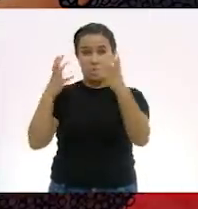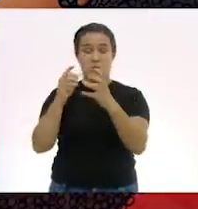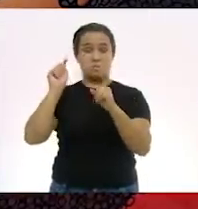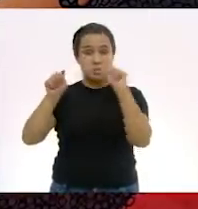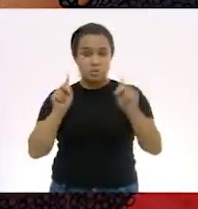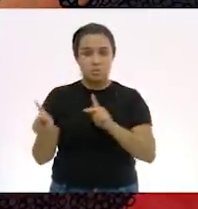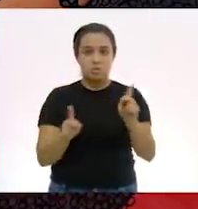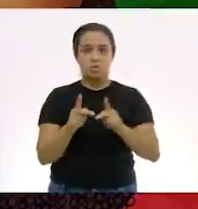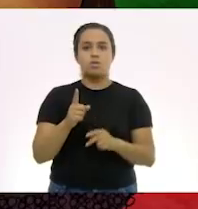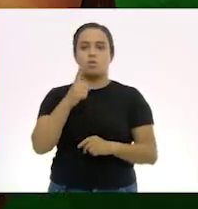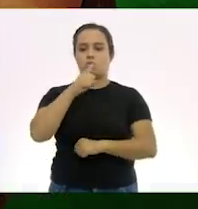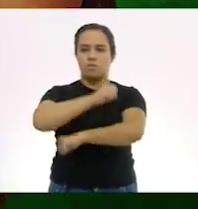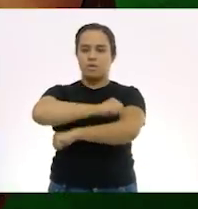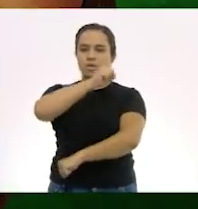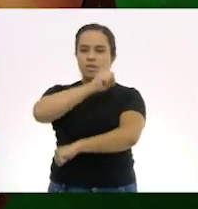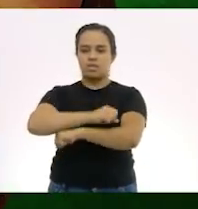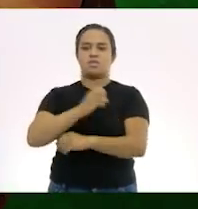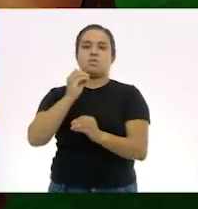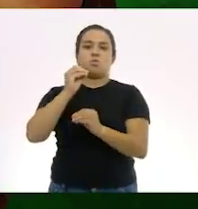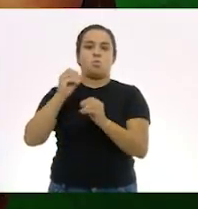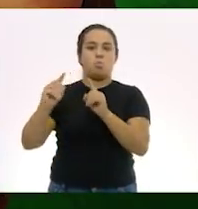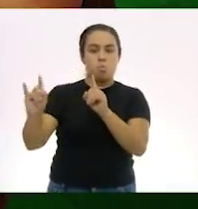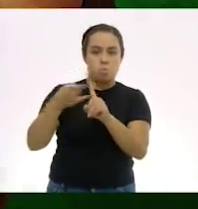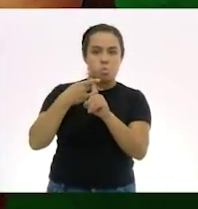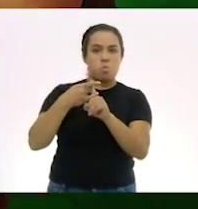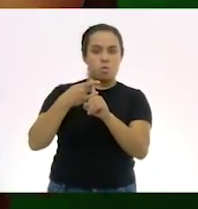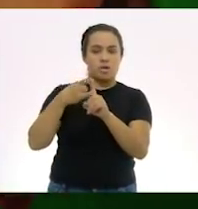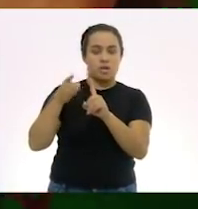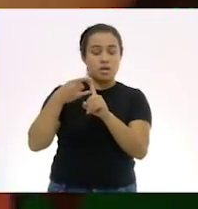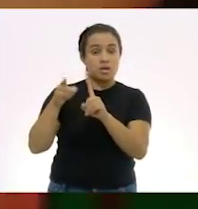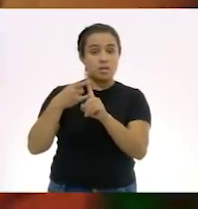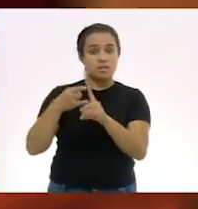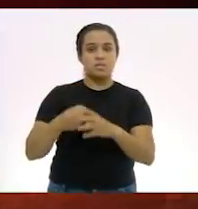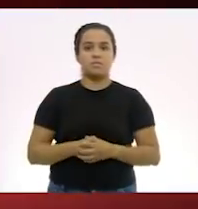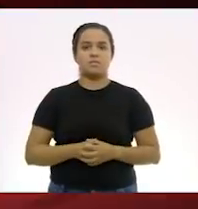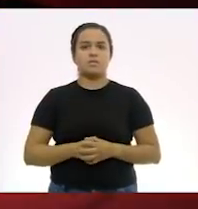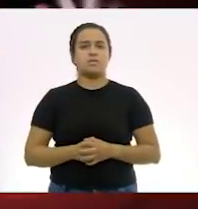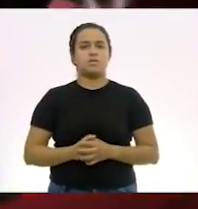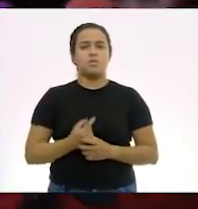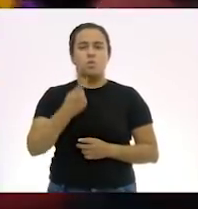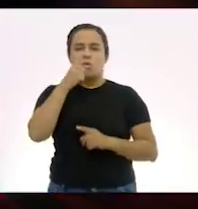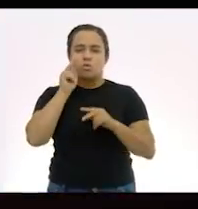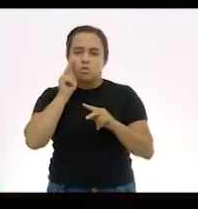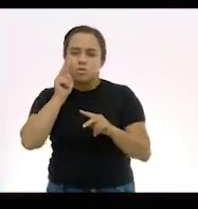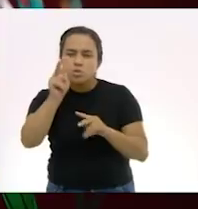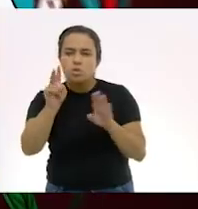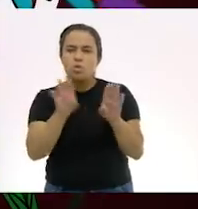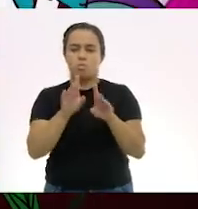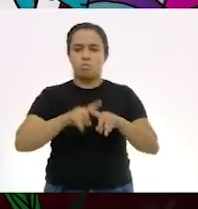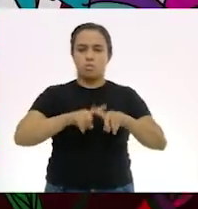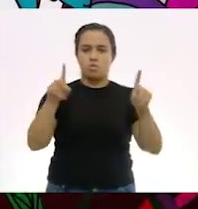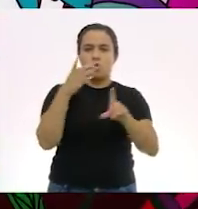¿Qué más poliwisetla tolkamanali? No chetlamantil en yejectitzi. ¿Qué jacitalime tona